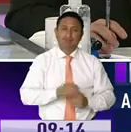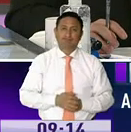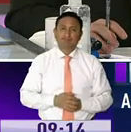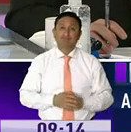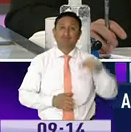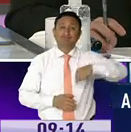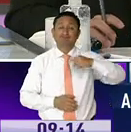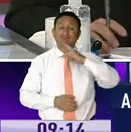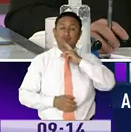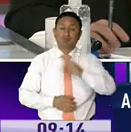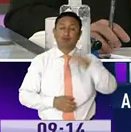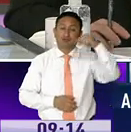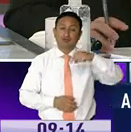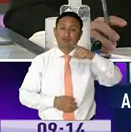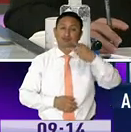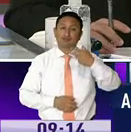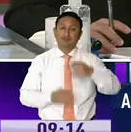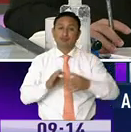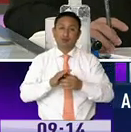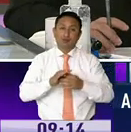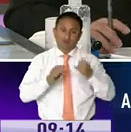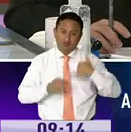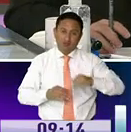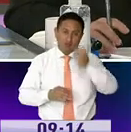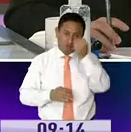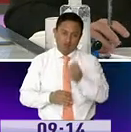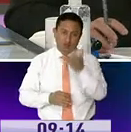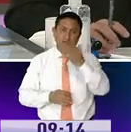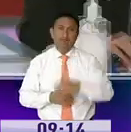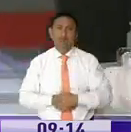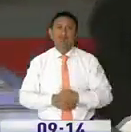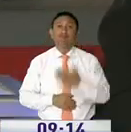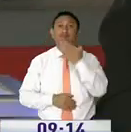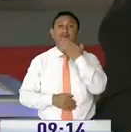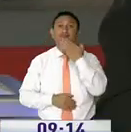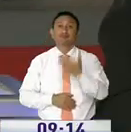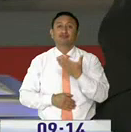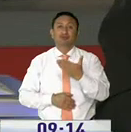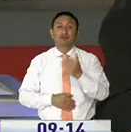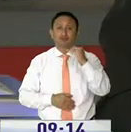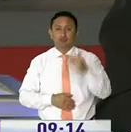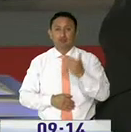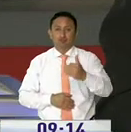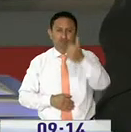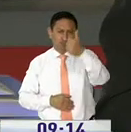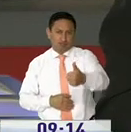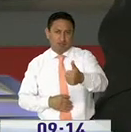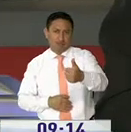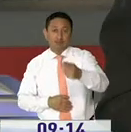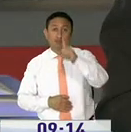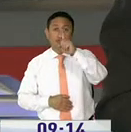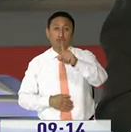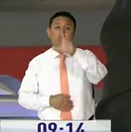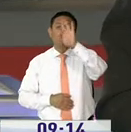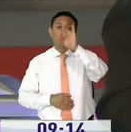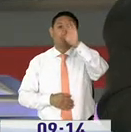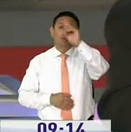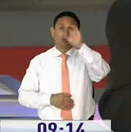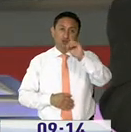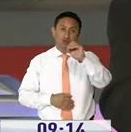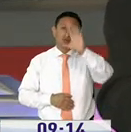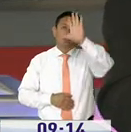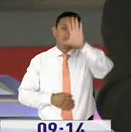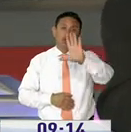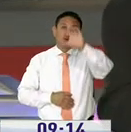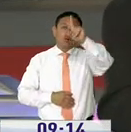Este es nuestro reporte desde este punto. Robert, regresamos con ustedes. Buenos días. Gracias, Adri, por contarnos que va caminando bien esto. 1-800-510-510, por